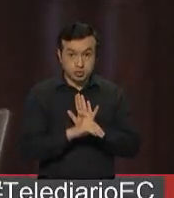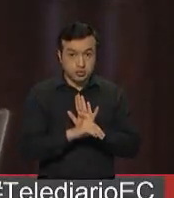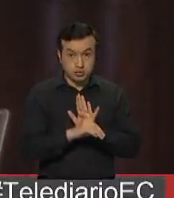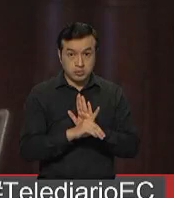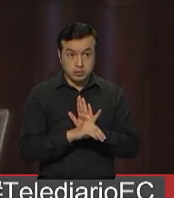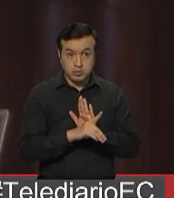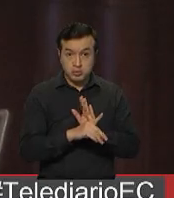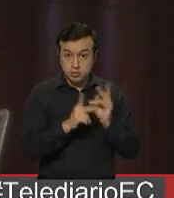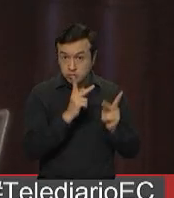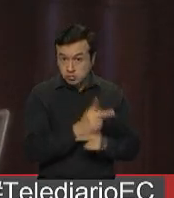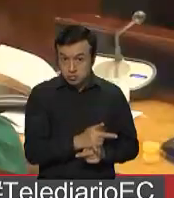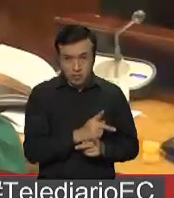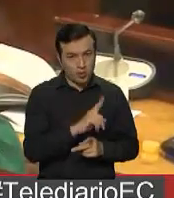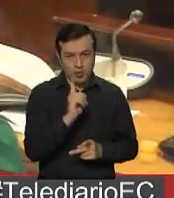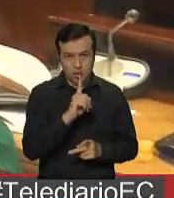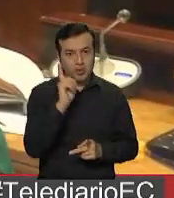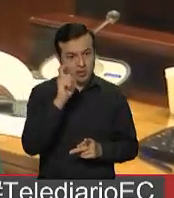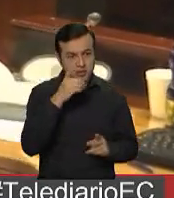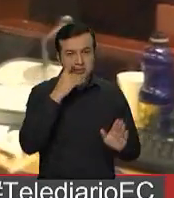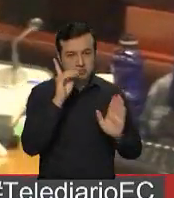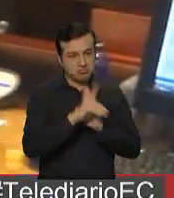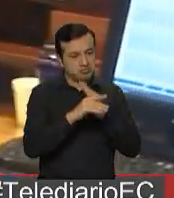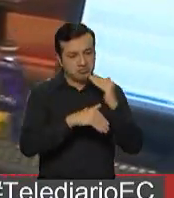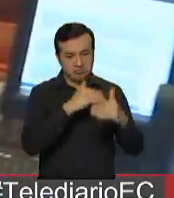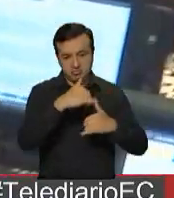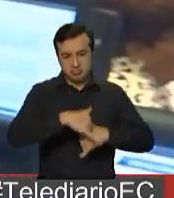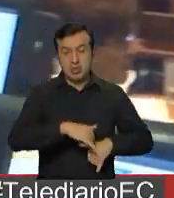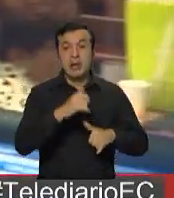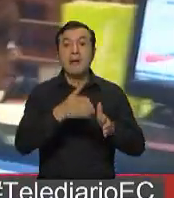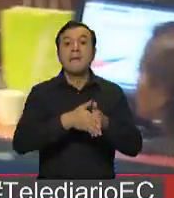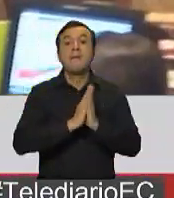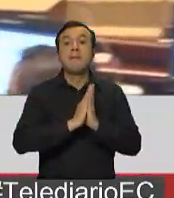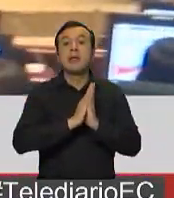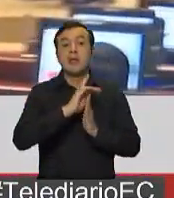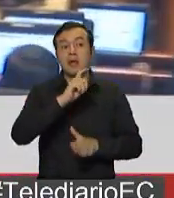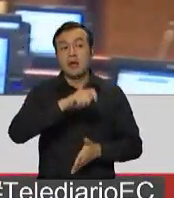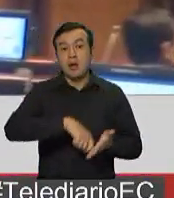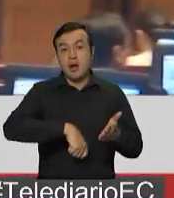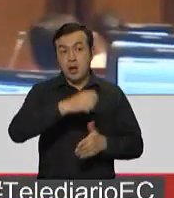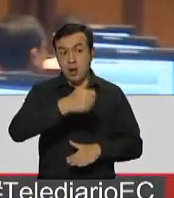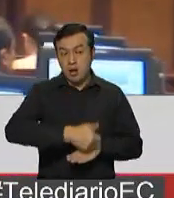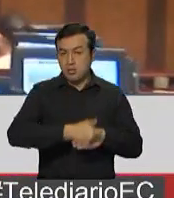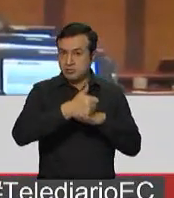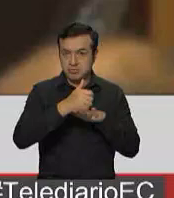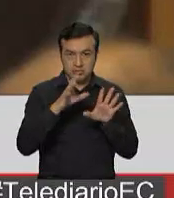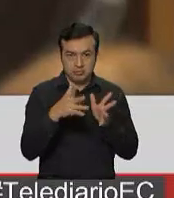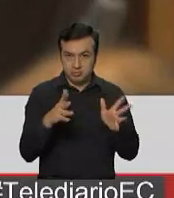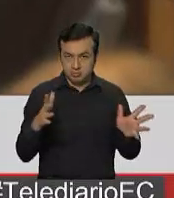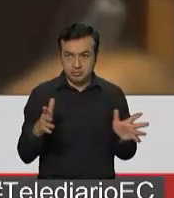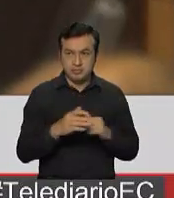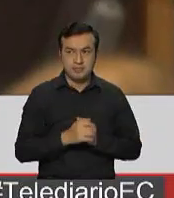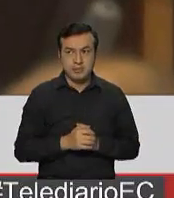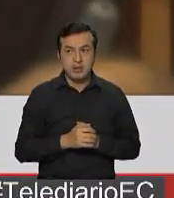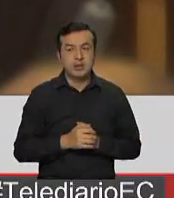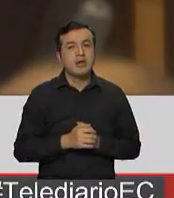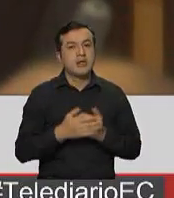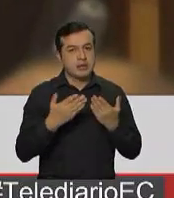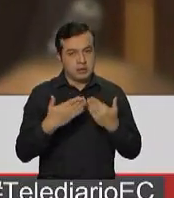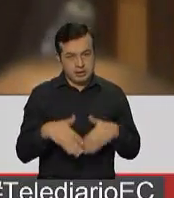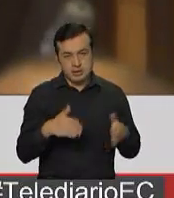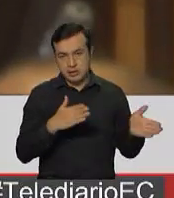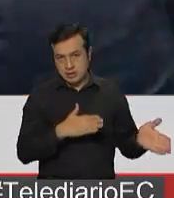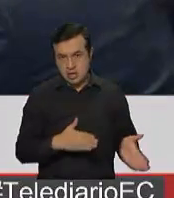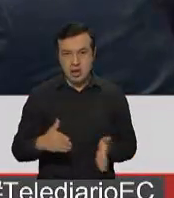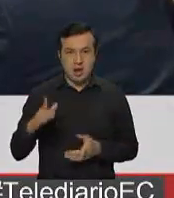para iniciar una causa penal y entonces no se requiere de una autorización del Pleno de la Asamblea Nacional. De todas maneras, ya